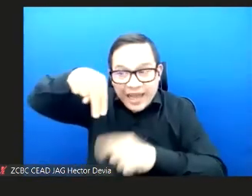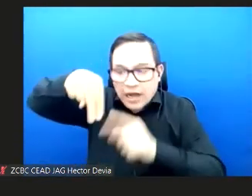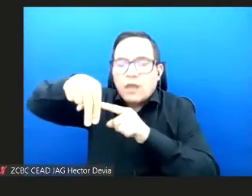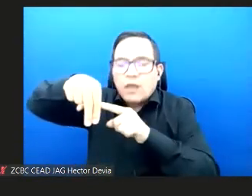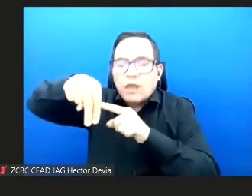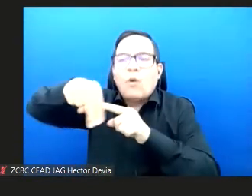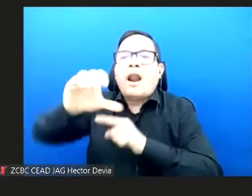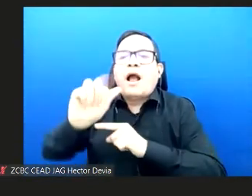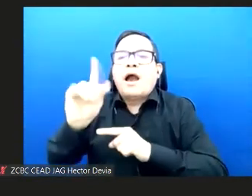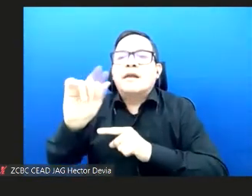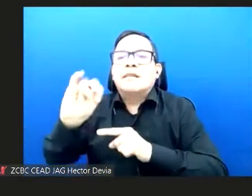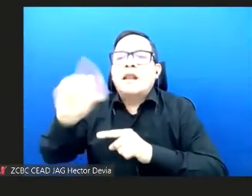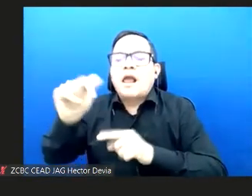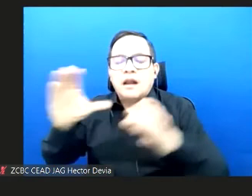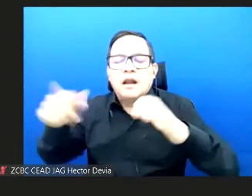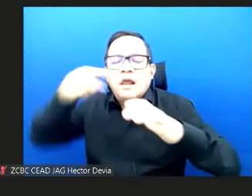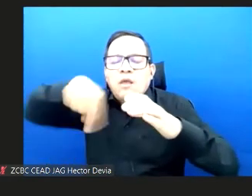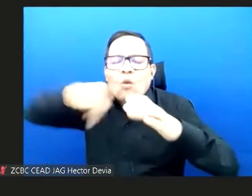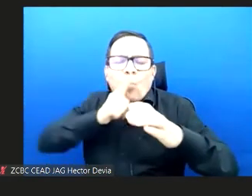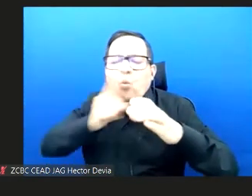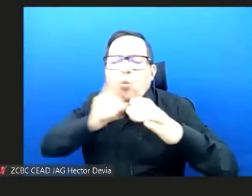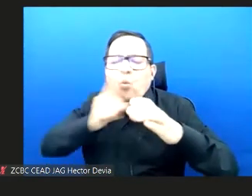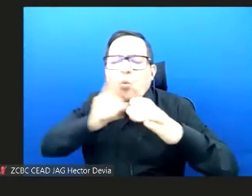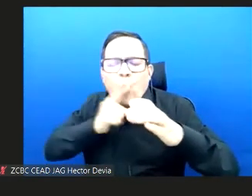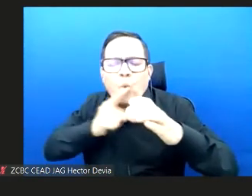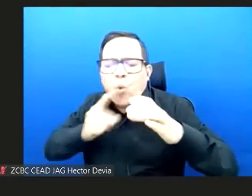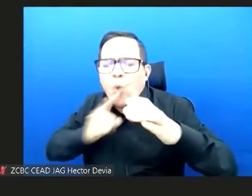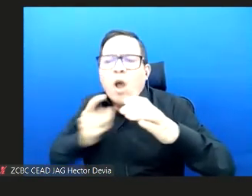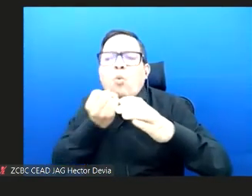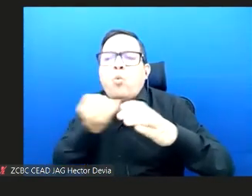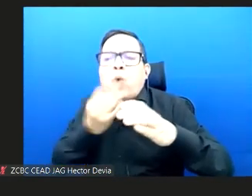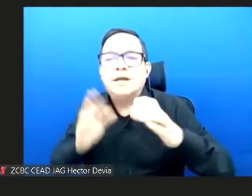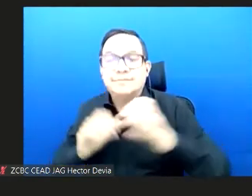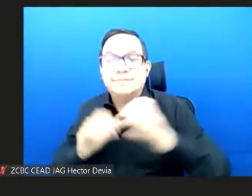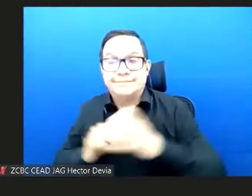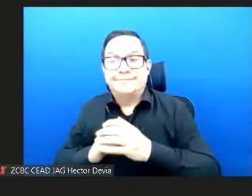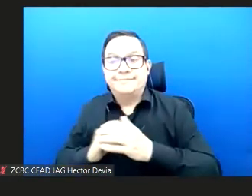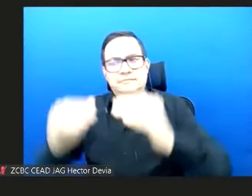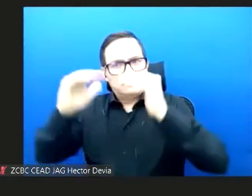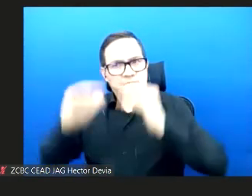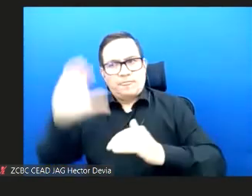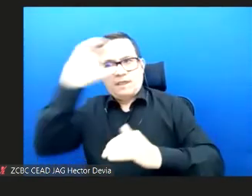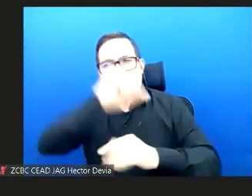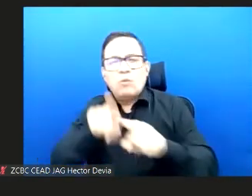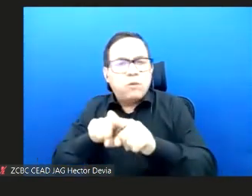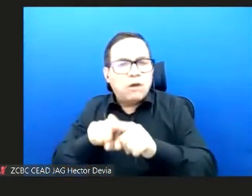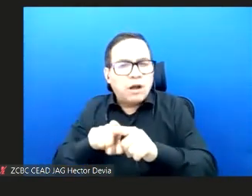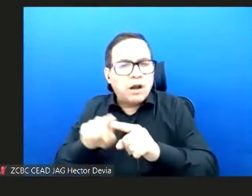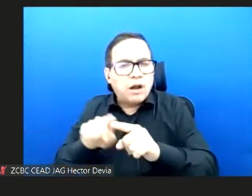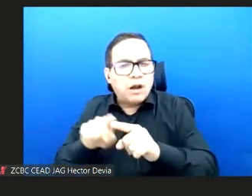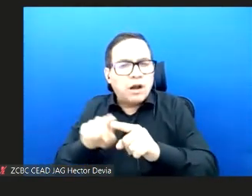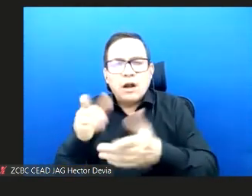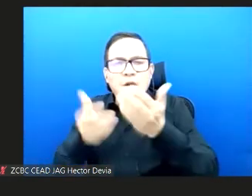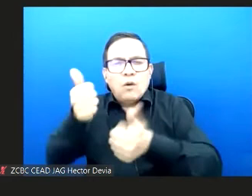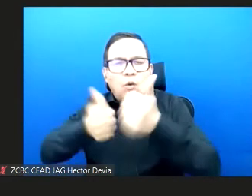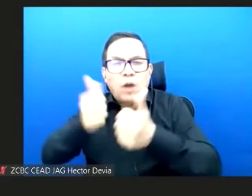La tercera pregunta es identificar qué clase de conjunto es, si es un conjunto infinito, un conjunto finito o un conjunto